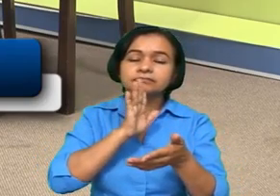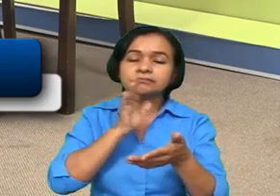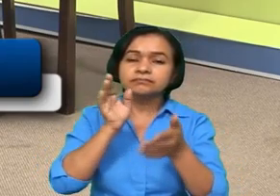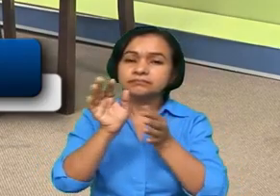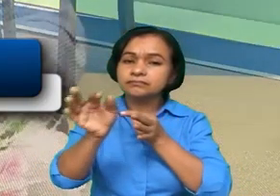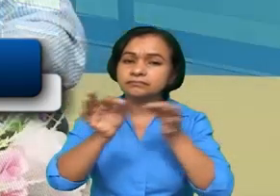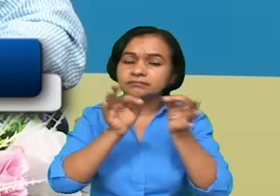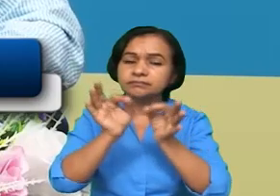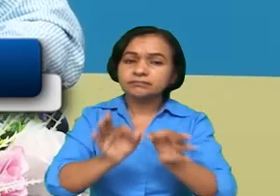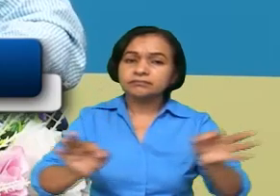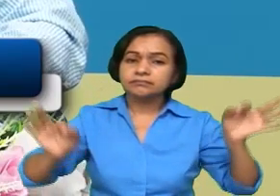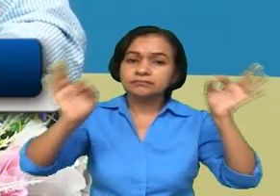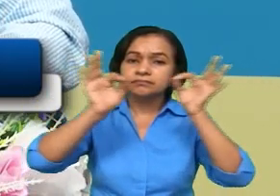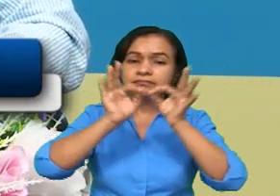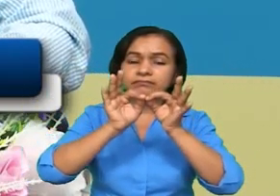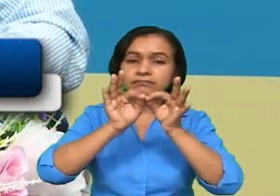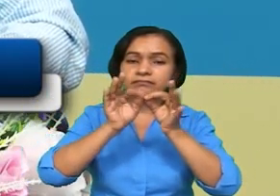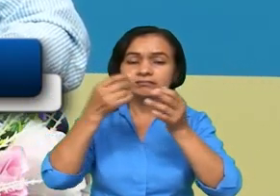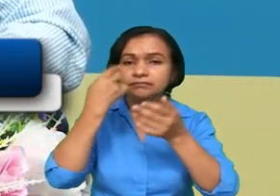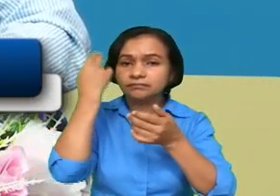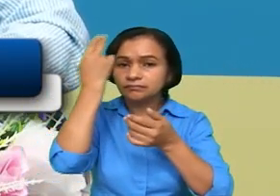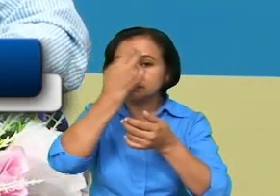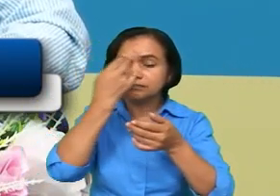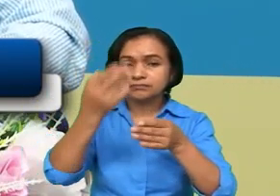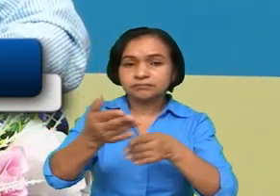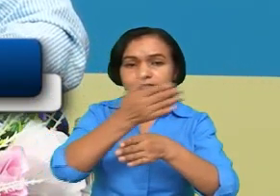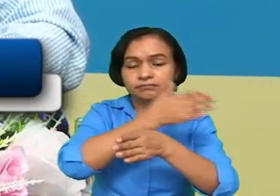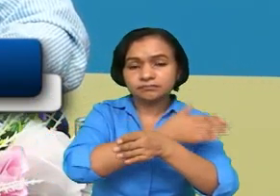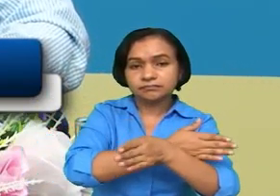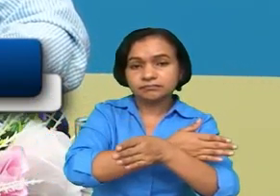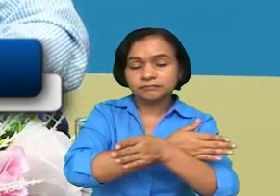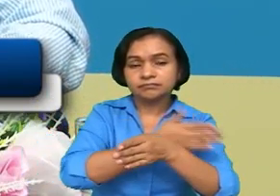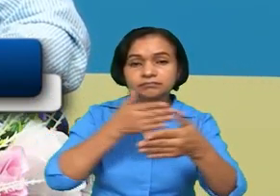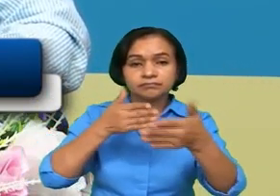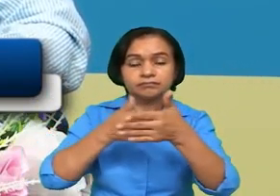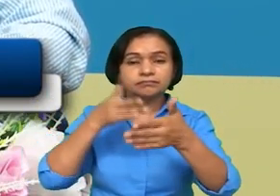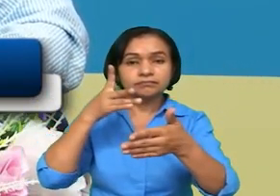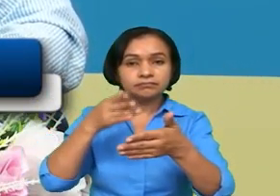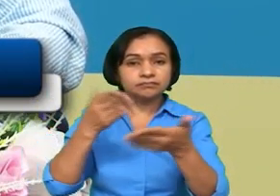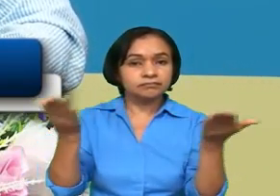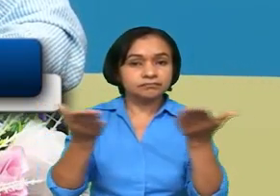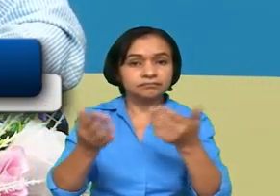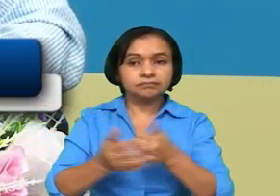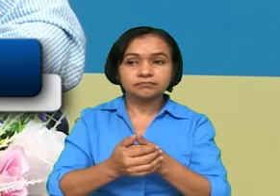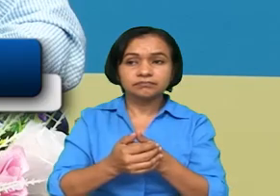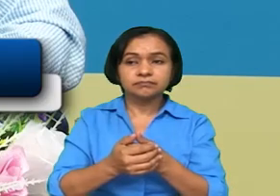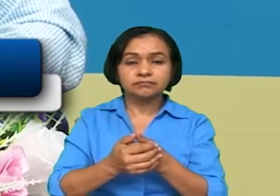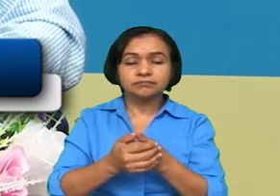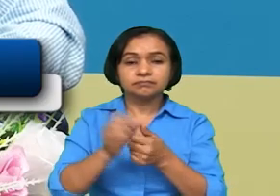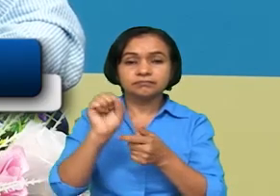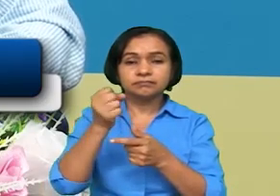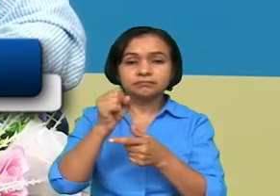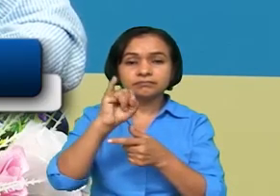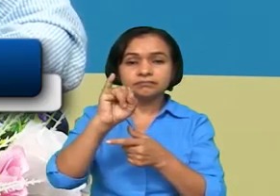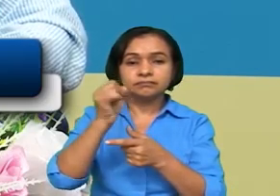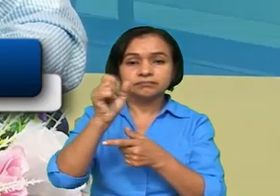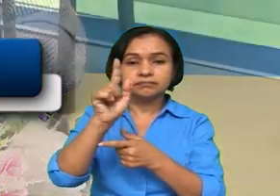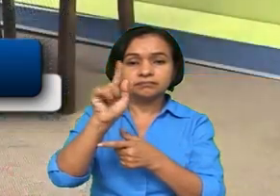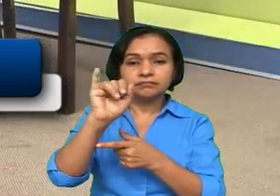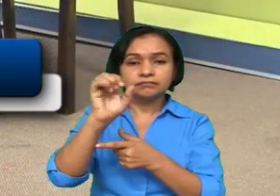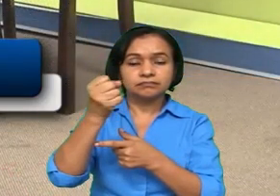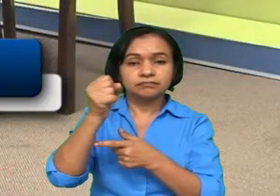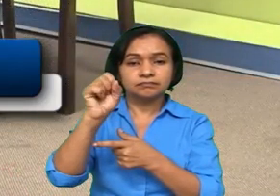importante, usted me explicaba y yo le preguntaba antes de que entrar, durante el corte, ¿Qué es la cistitis?